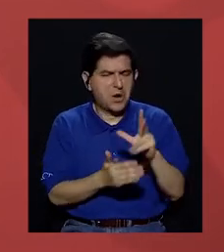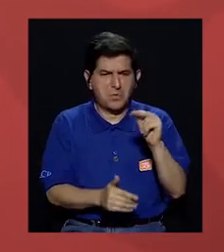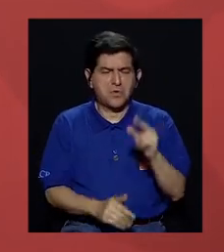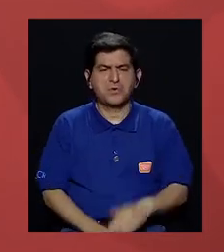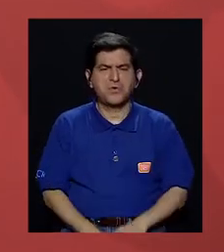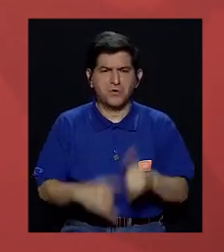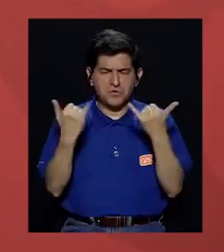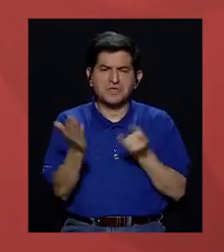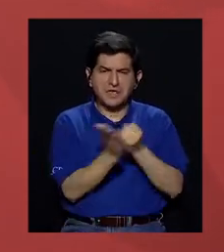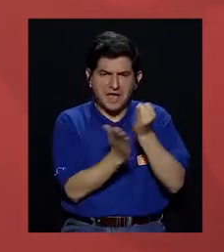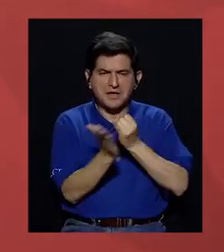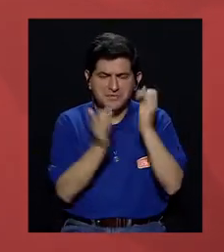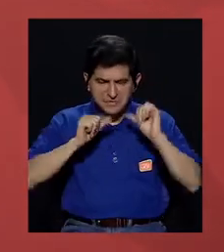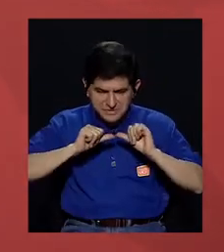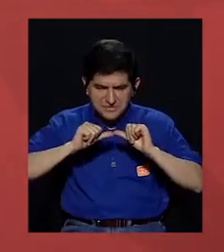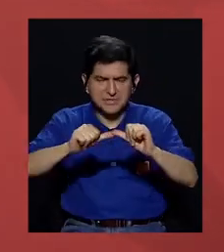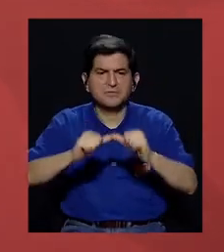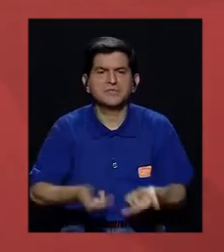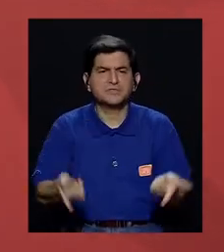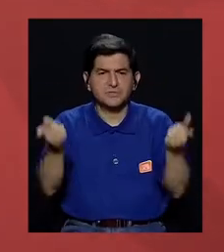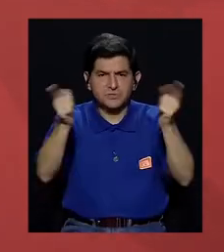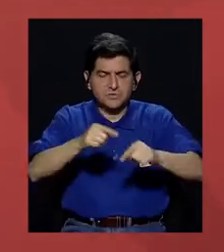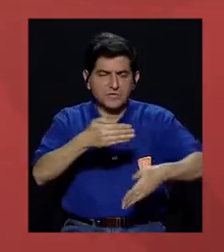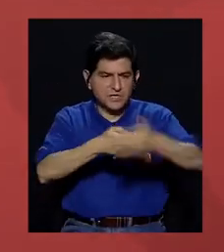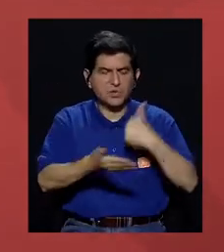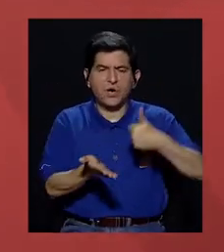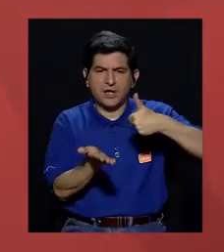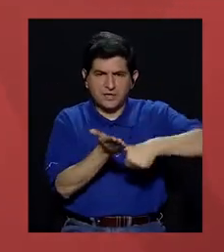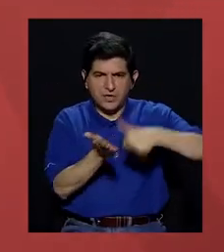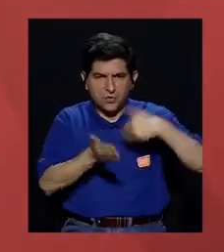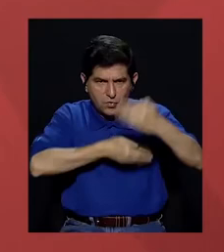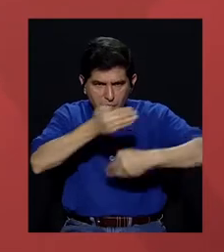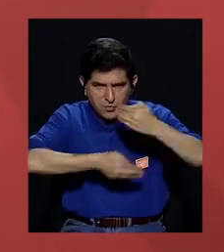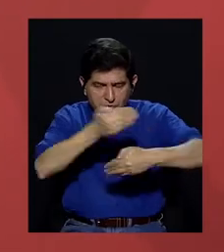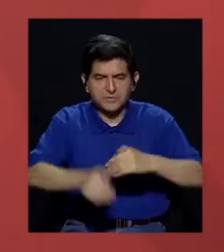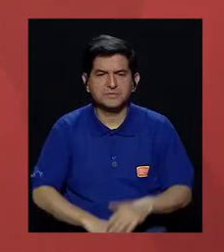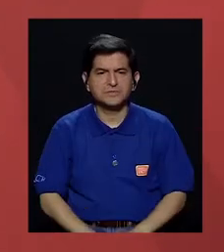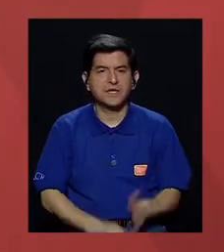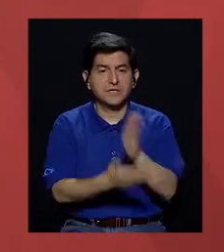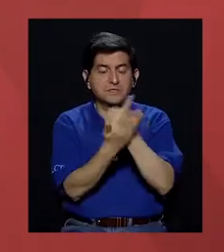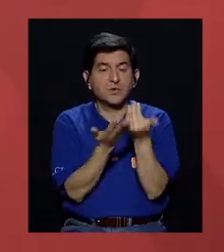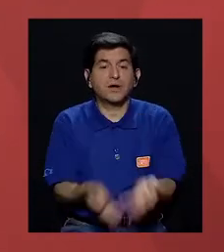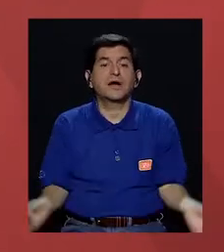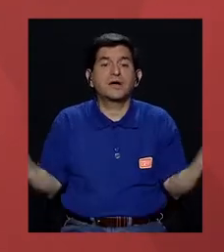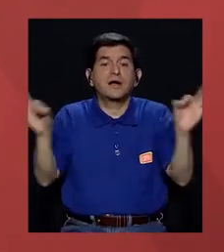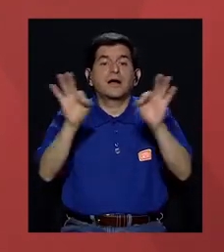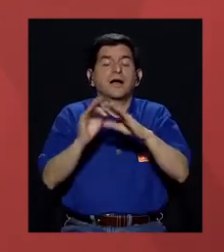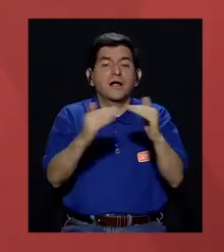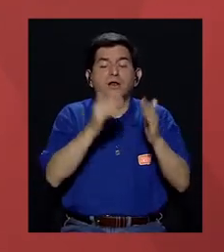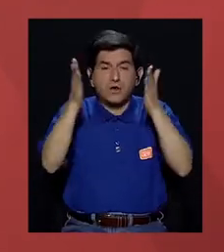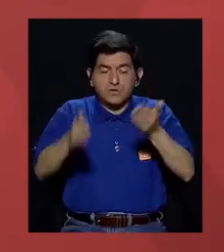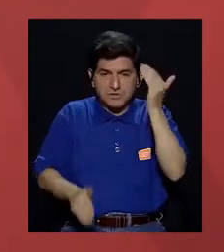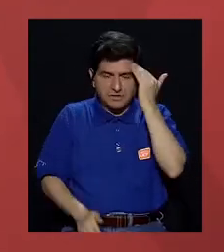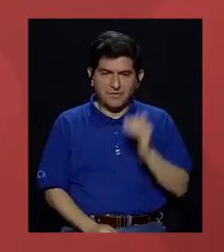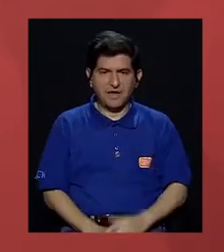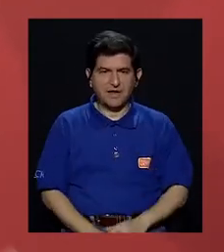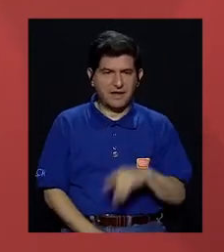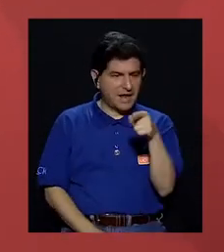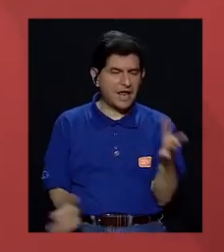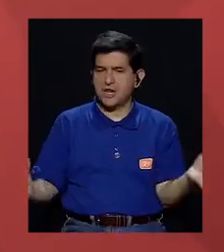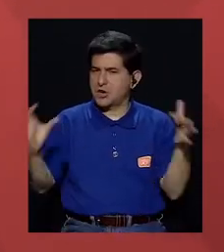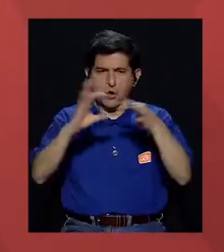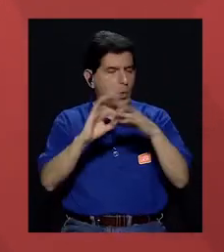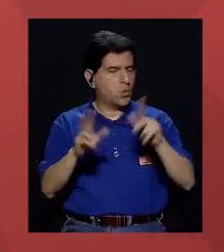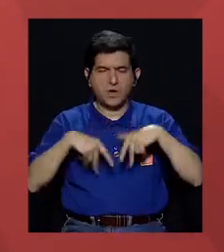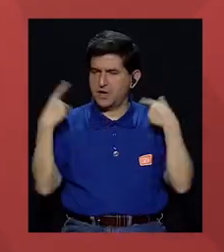sino ya que trae una investigación sistemática desde el pasado proceso electoral y claro algo muy importante que la ciudadanía tiene que saber esteban no